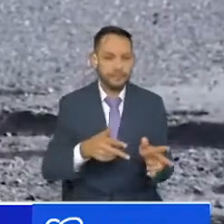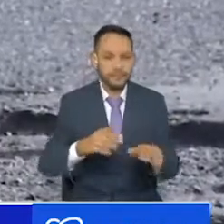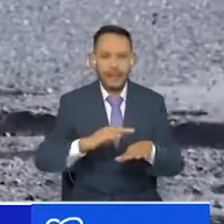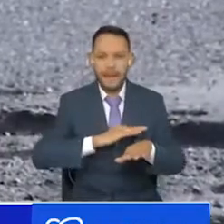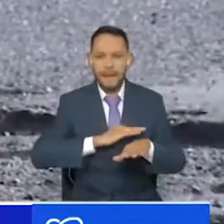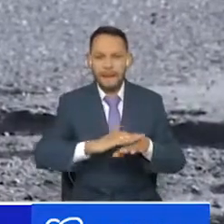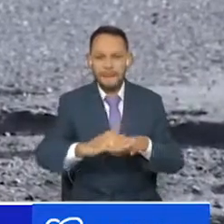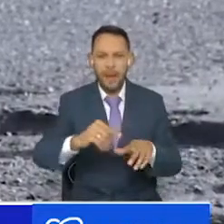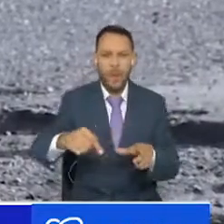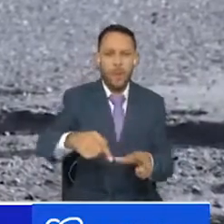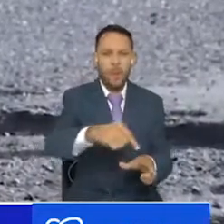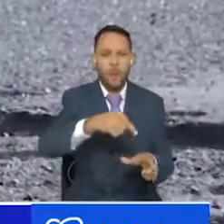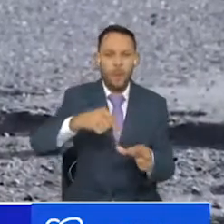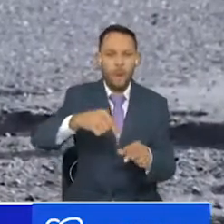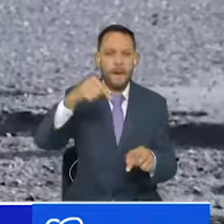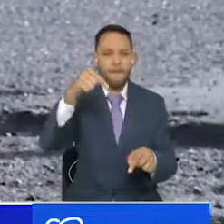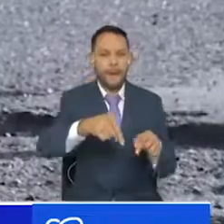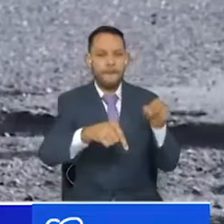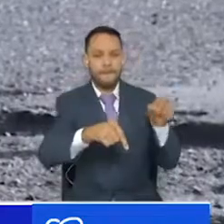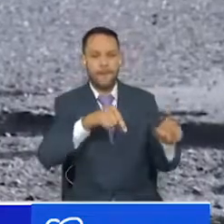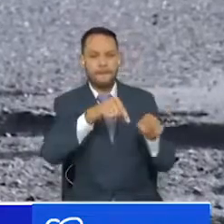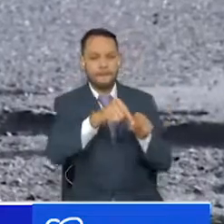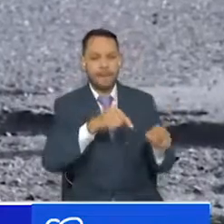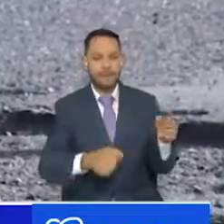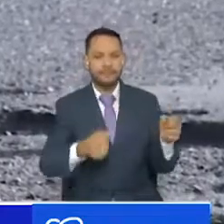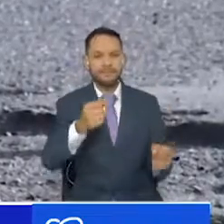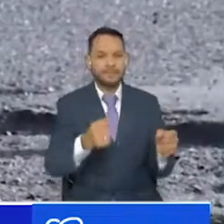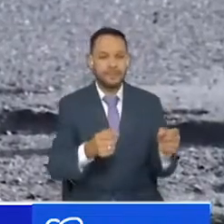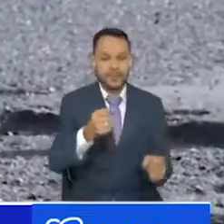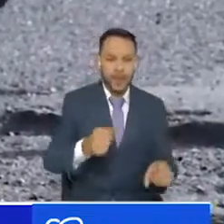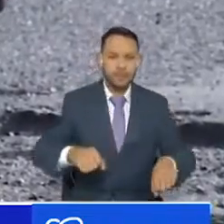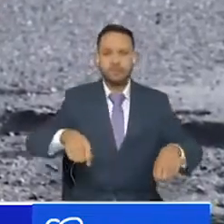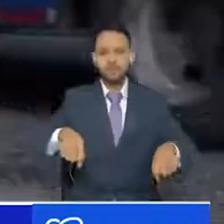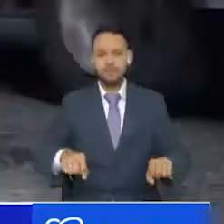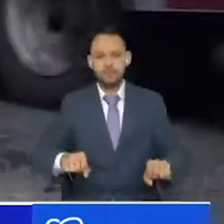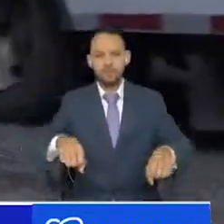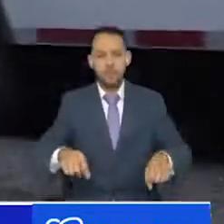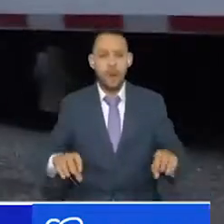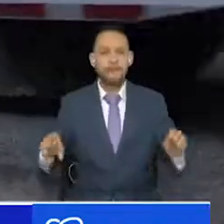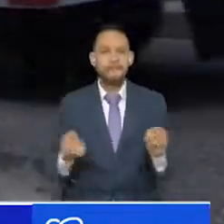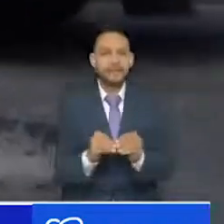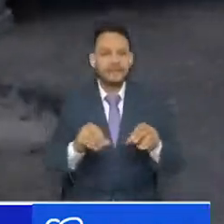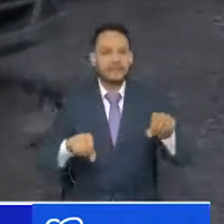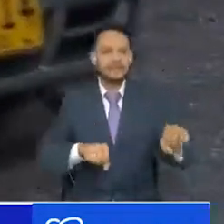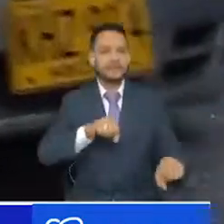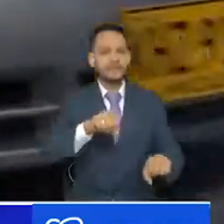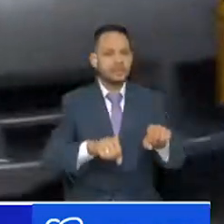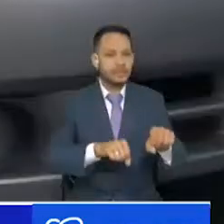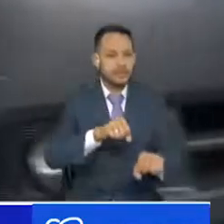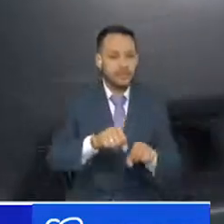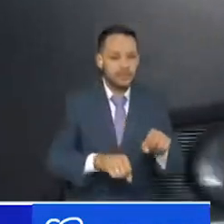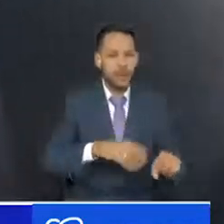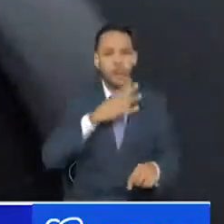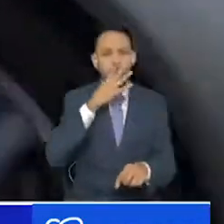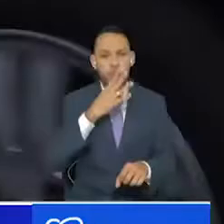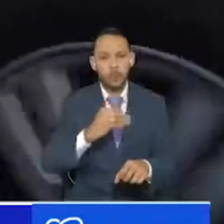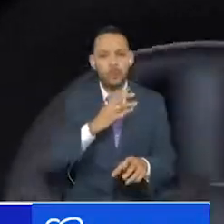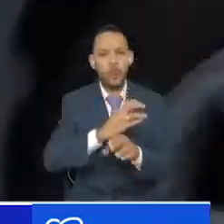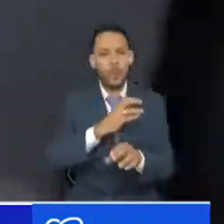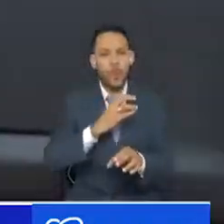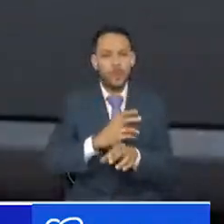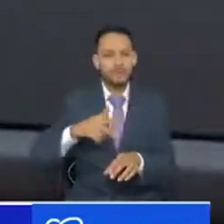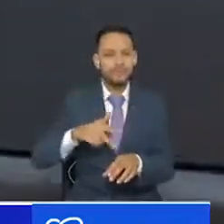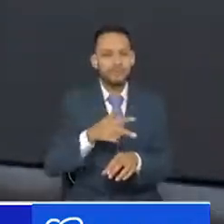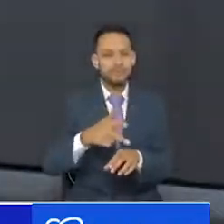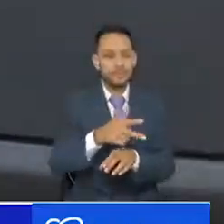evidente huecos dificultan la movilidad de carros bicicletas motocicletas y otros vehículos de transporte público y carga pesada que transitan por la